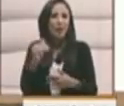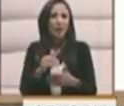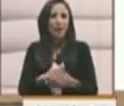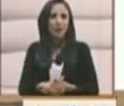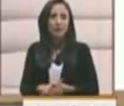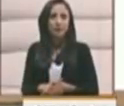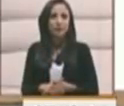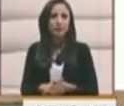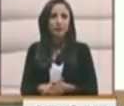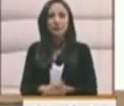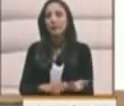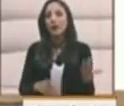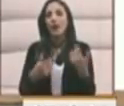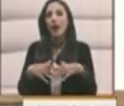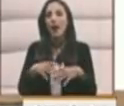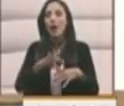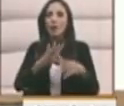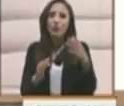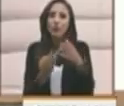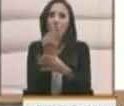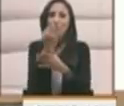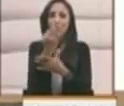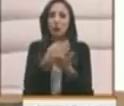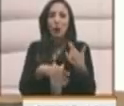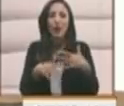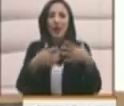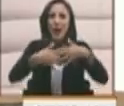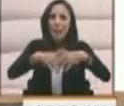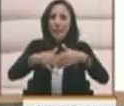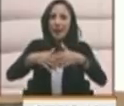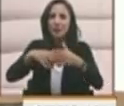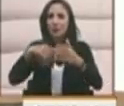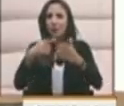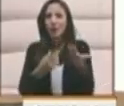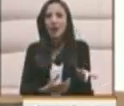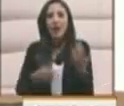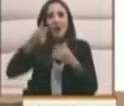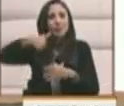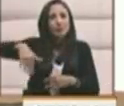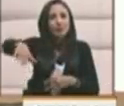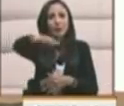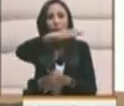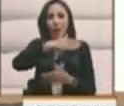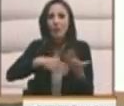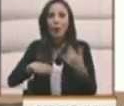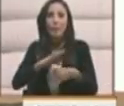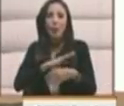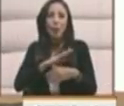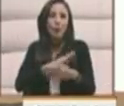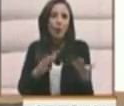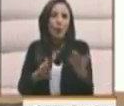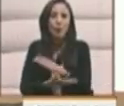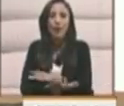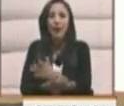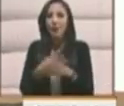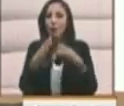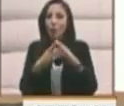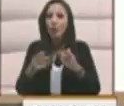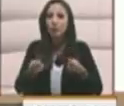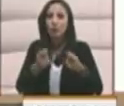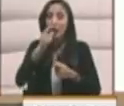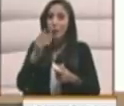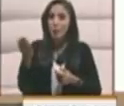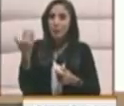locales comerciales, Fundación Tito Delgado, finca San Luis, que también fue utilizada para operaciones el año